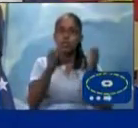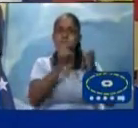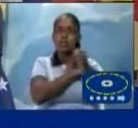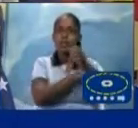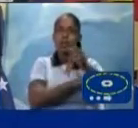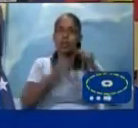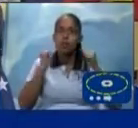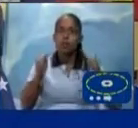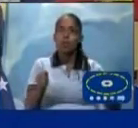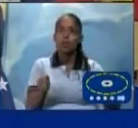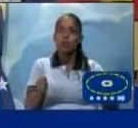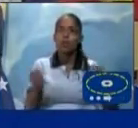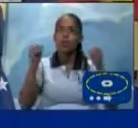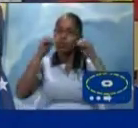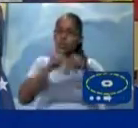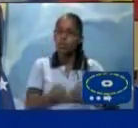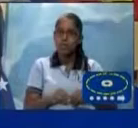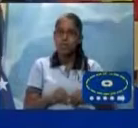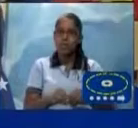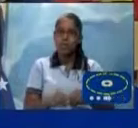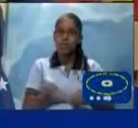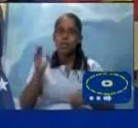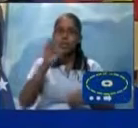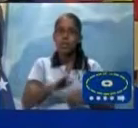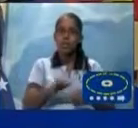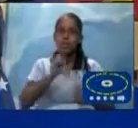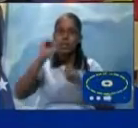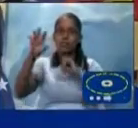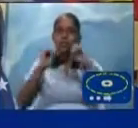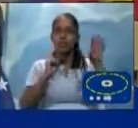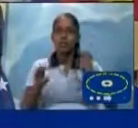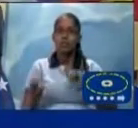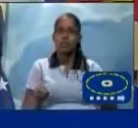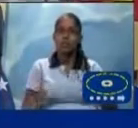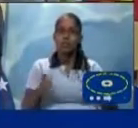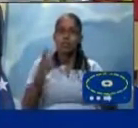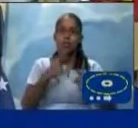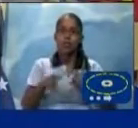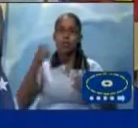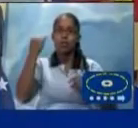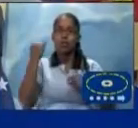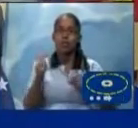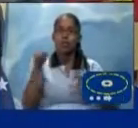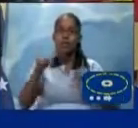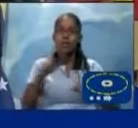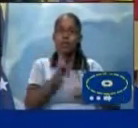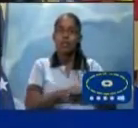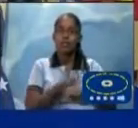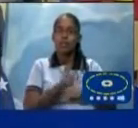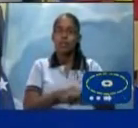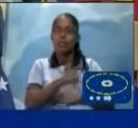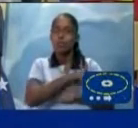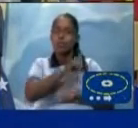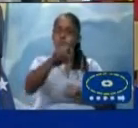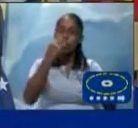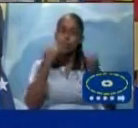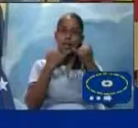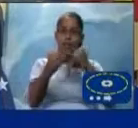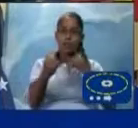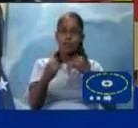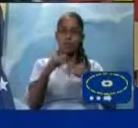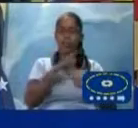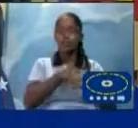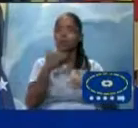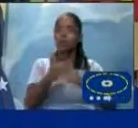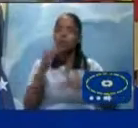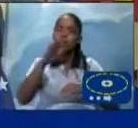poder concentrado, estaba disperso, pero ahora en este tiempo del fin,